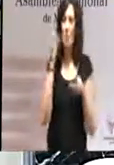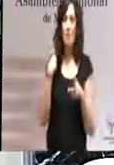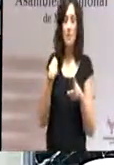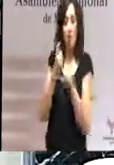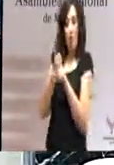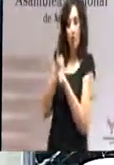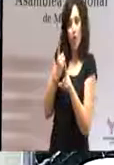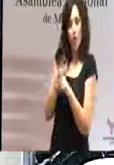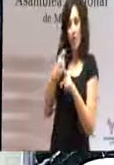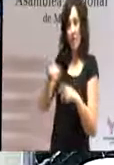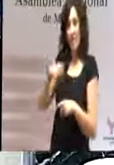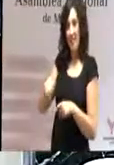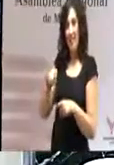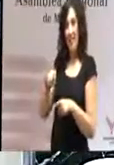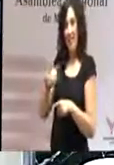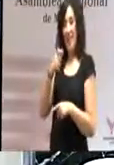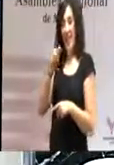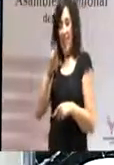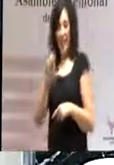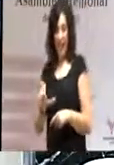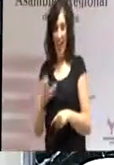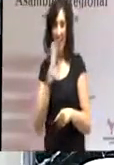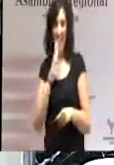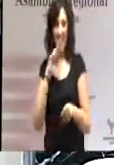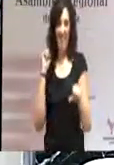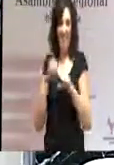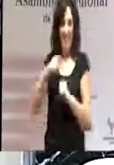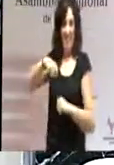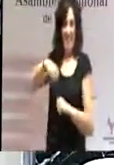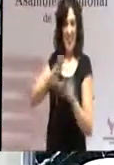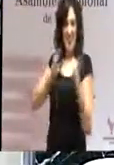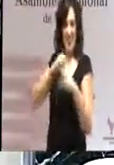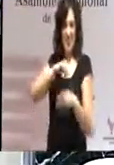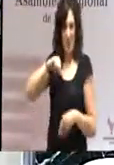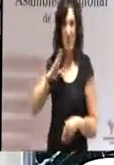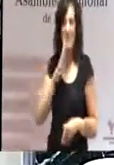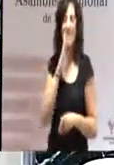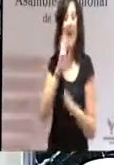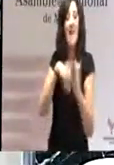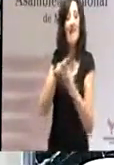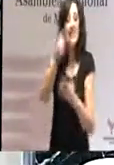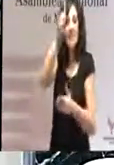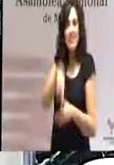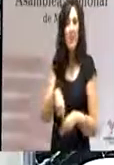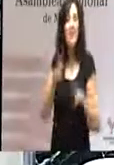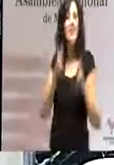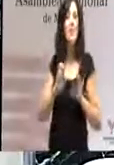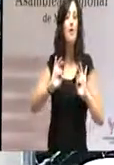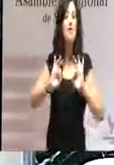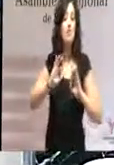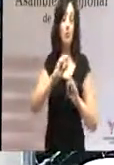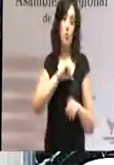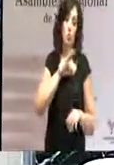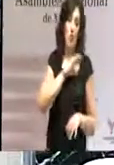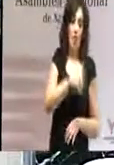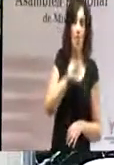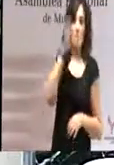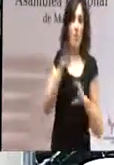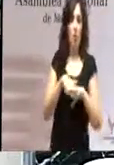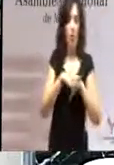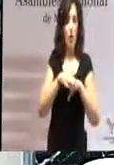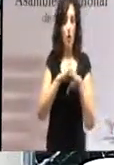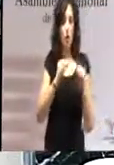Autónoma, por ejemplo, el señor Garre. Y sobre todo, y por encima de todo, han arremetido usted y su gobierno, desde el